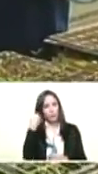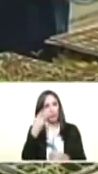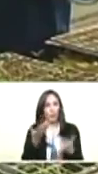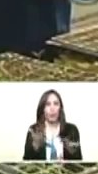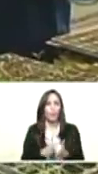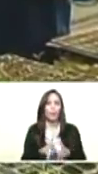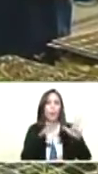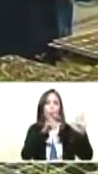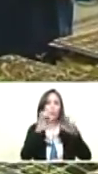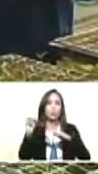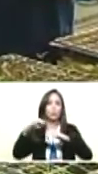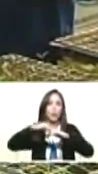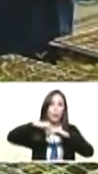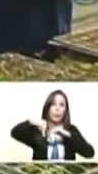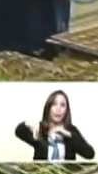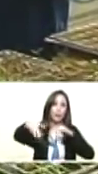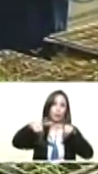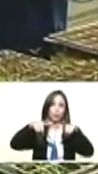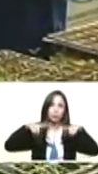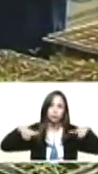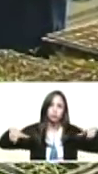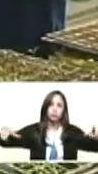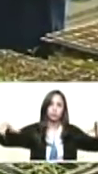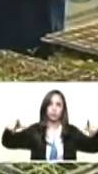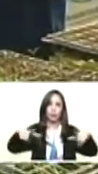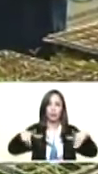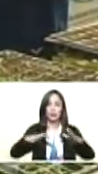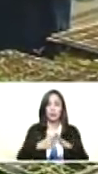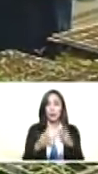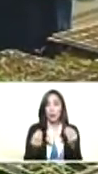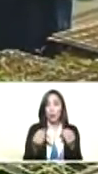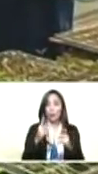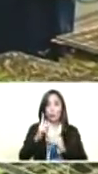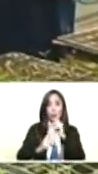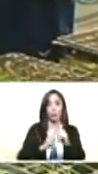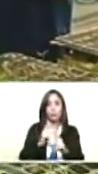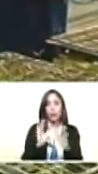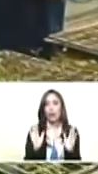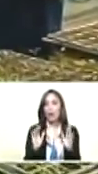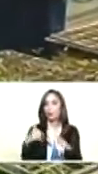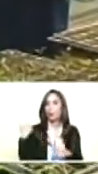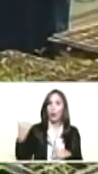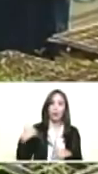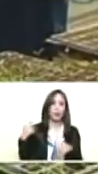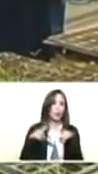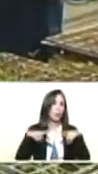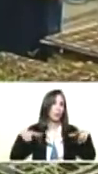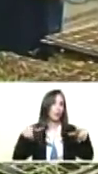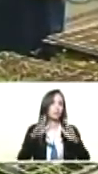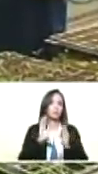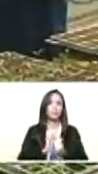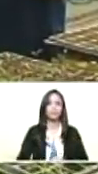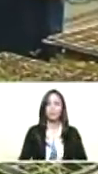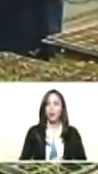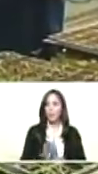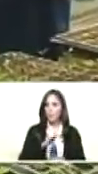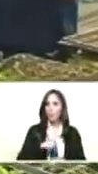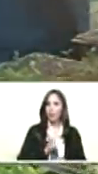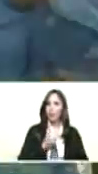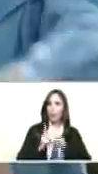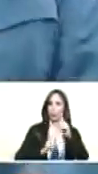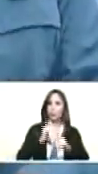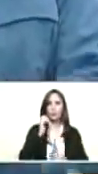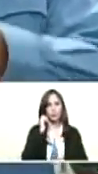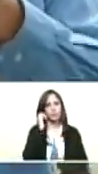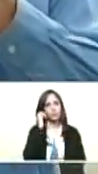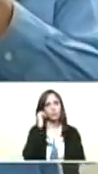una tonelada, ¿qué significa? Que cualquier espacio libre es susceptible de producir, sea un balcón, sea un jardín, sea un barranco abandonado. La agricultura